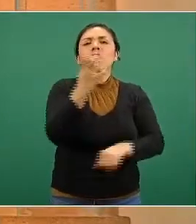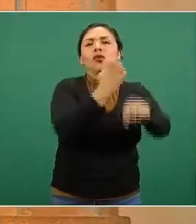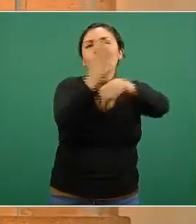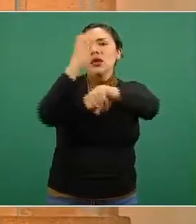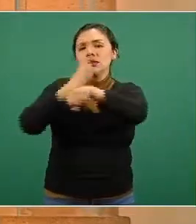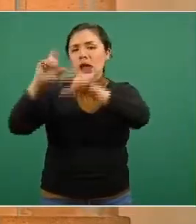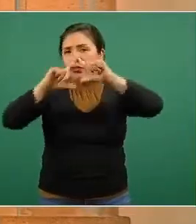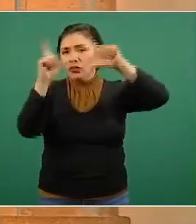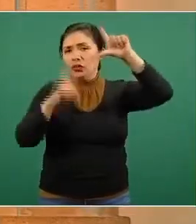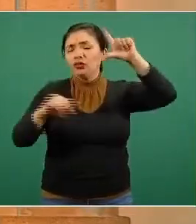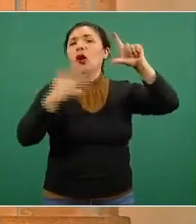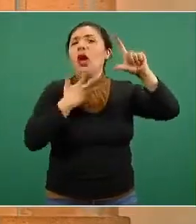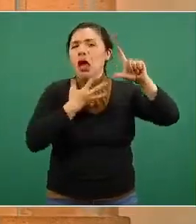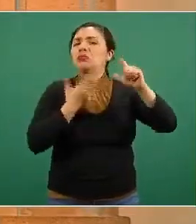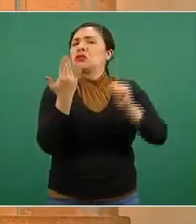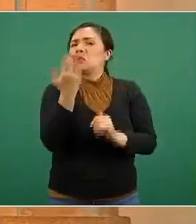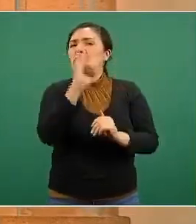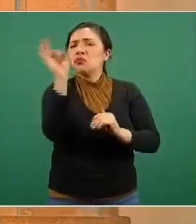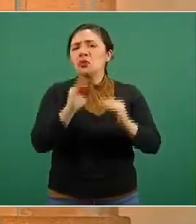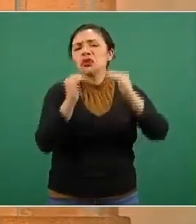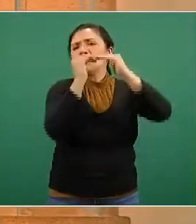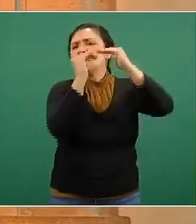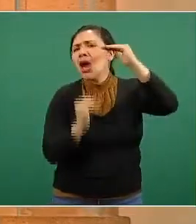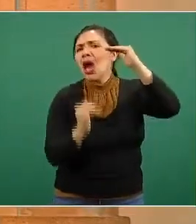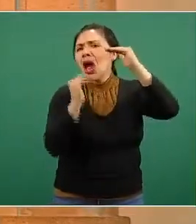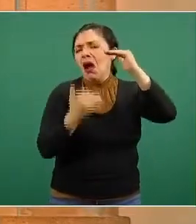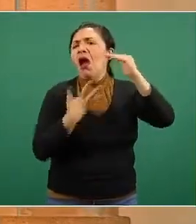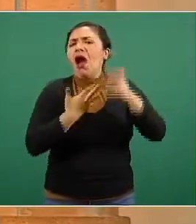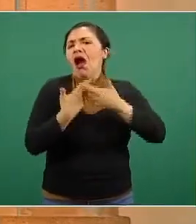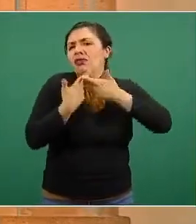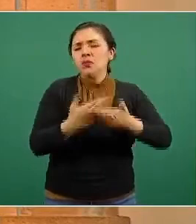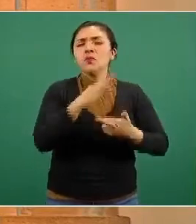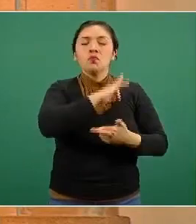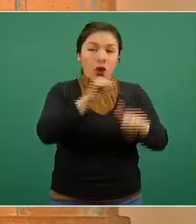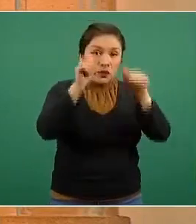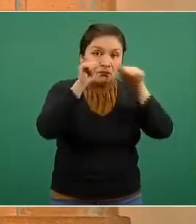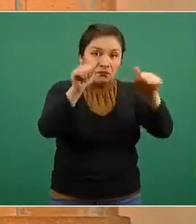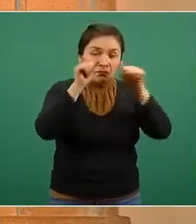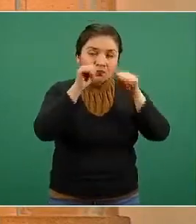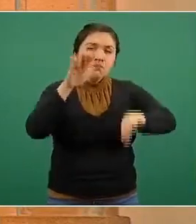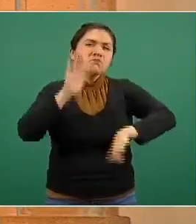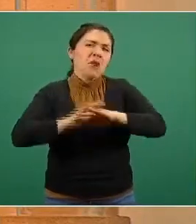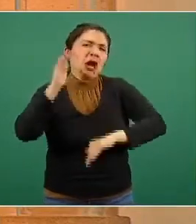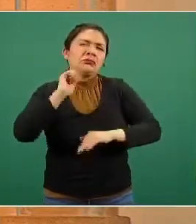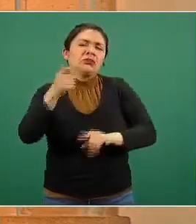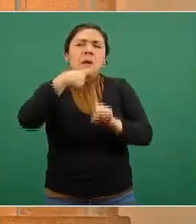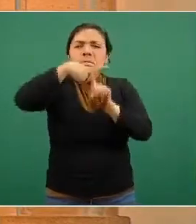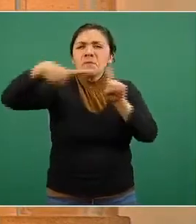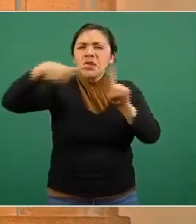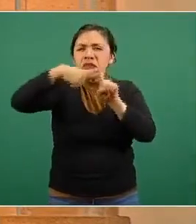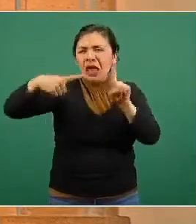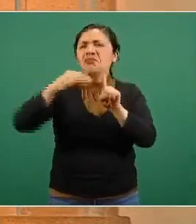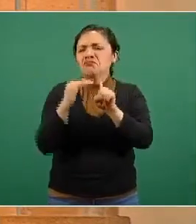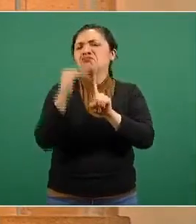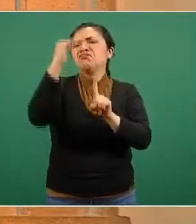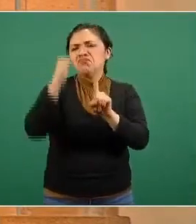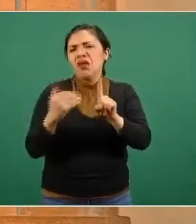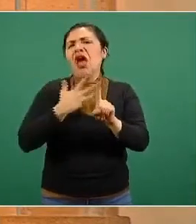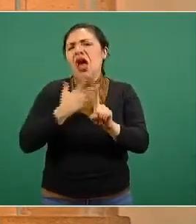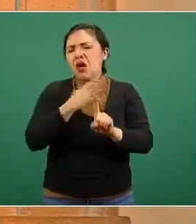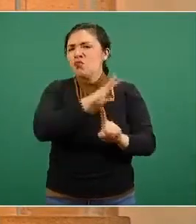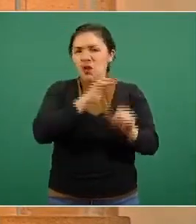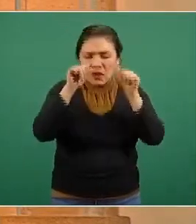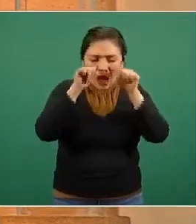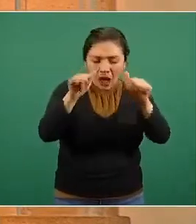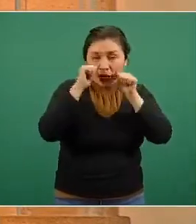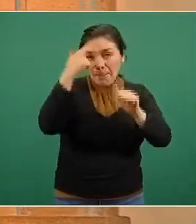en total, que tienen menos del 50% de ocupación, esto quiere decir tienen más de la mitad de disponibilidad de este